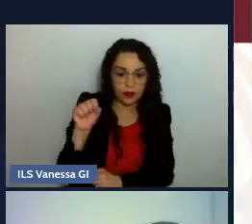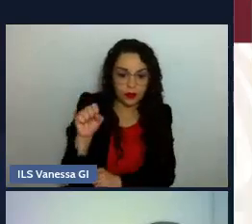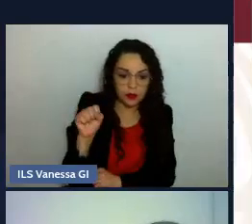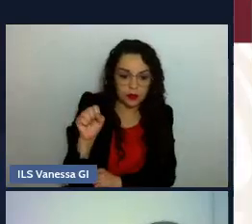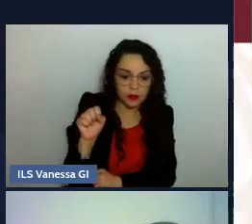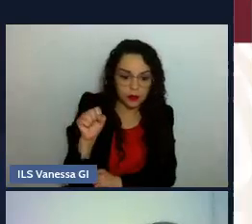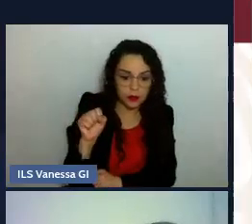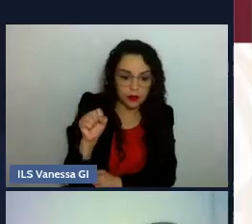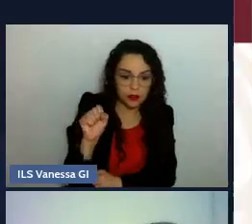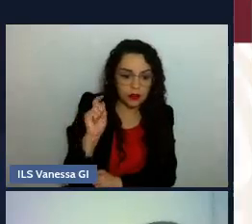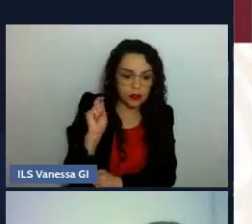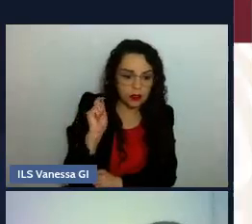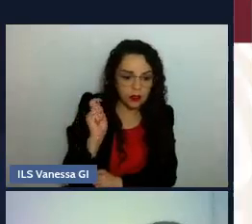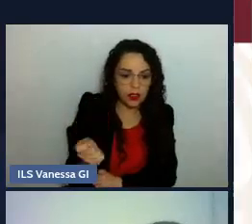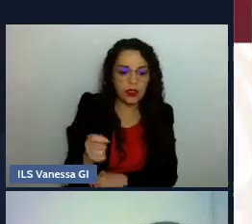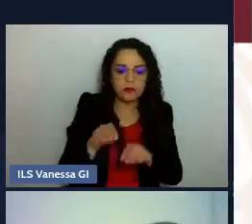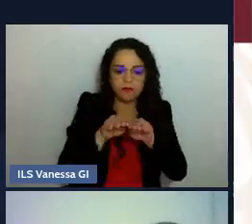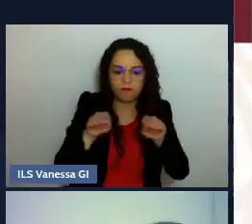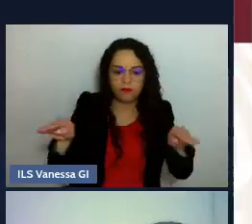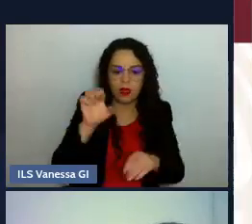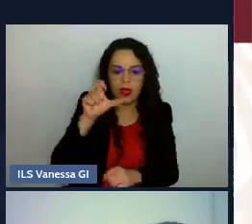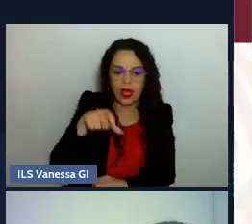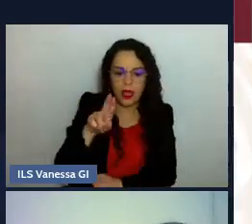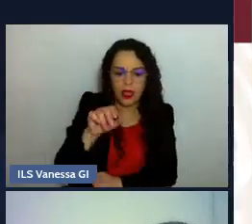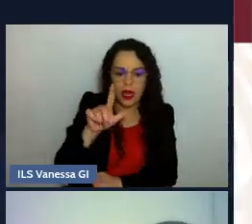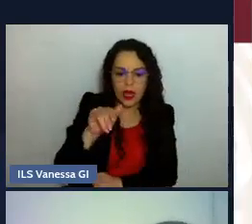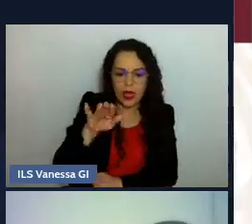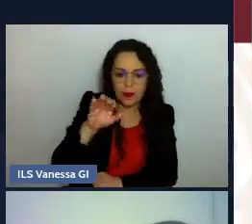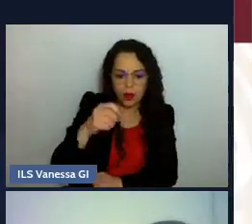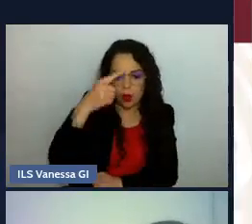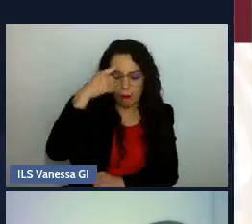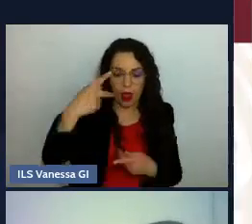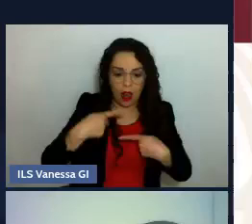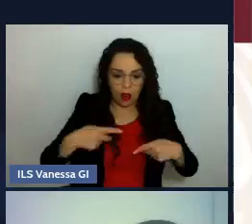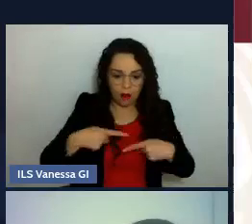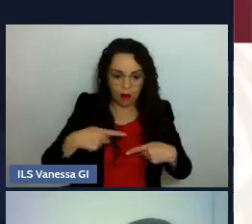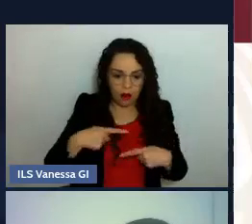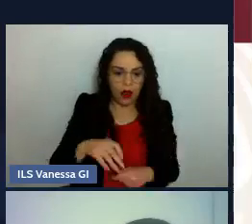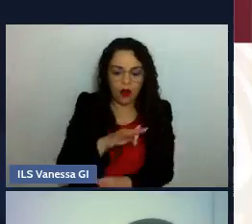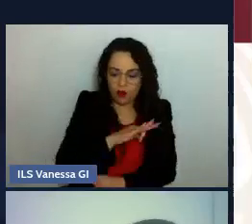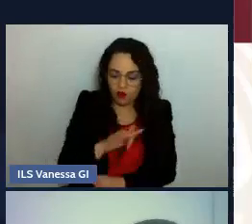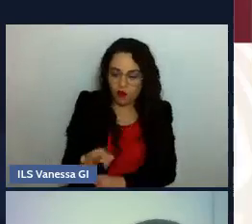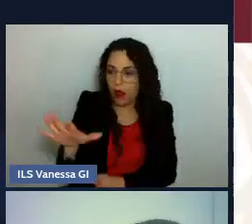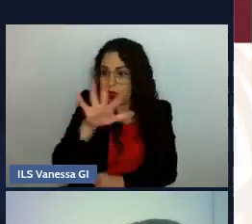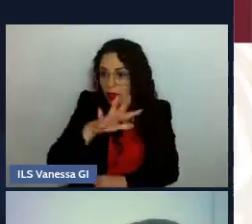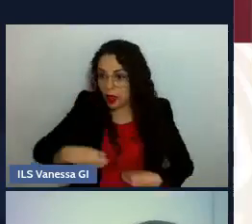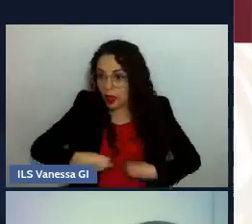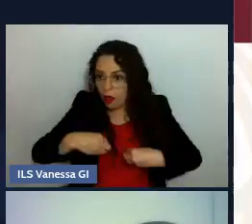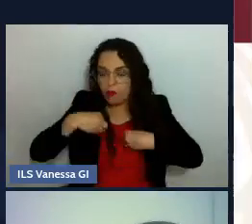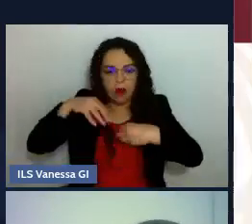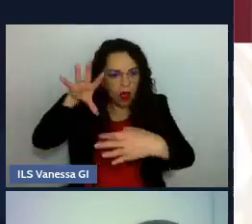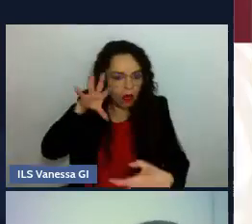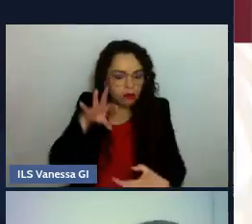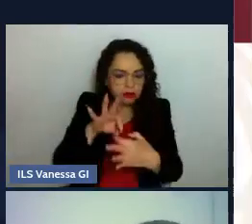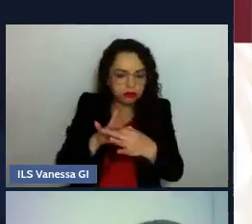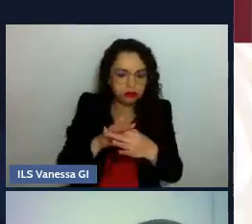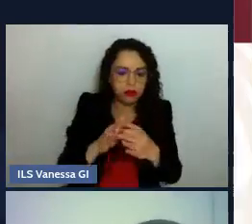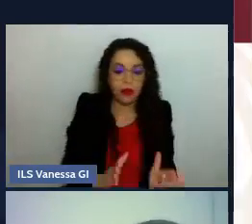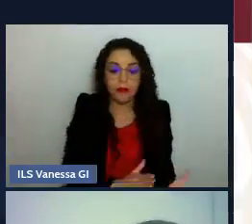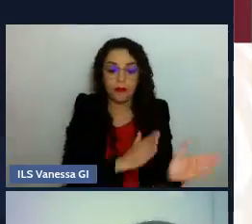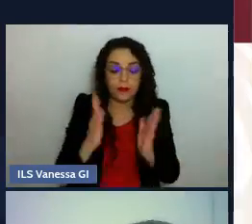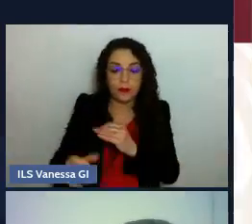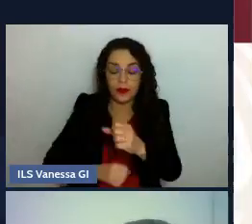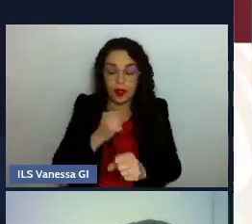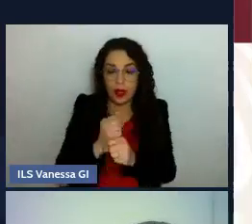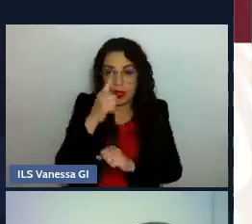de equilibrio, el cual permite que las personas se adapten a su entorno. Para los años 70 se incluyen los estilos